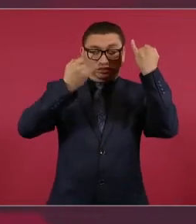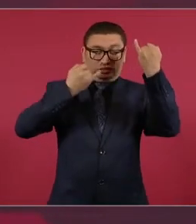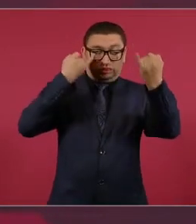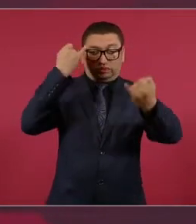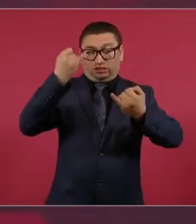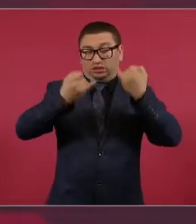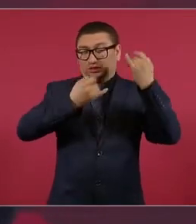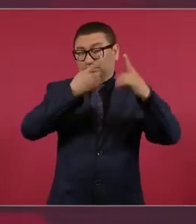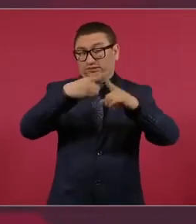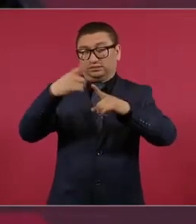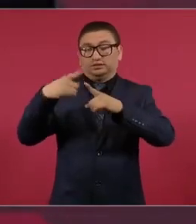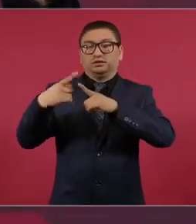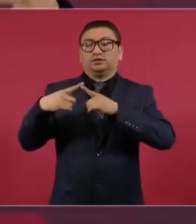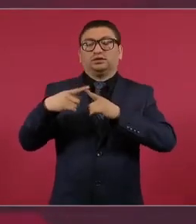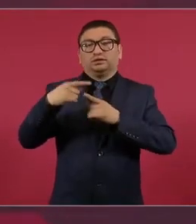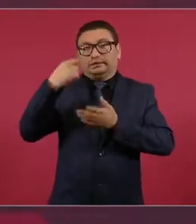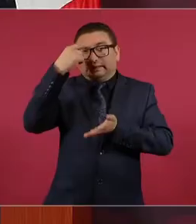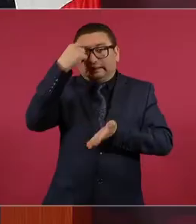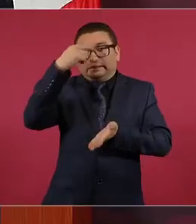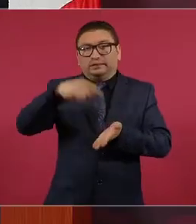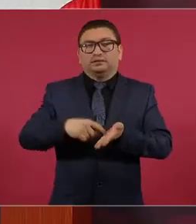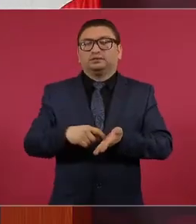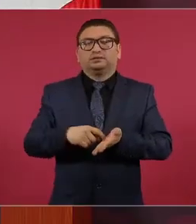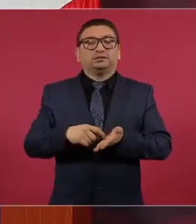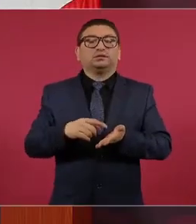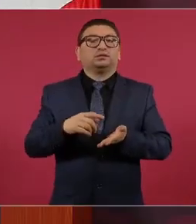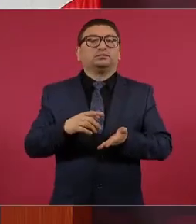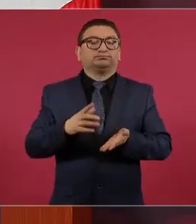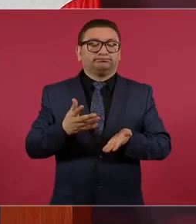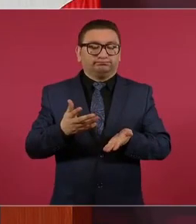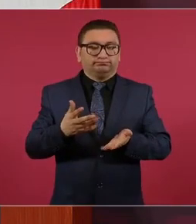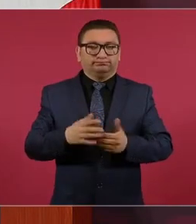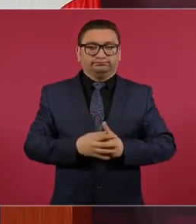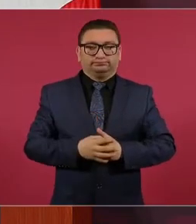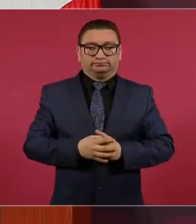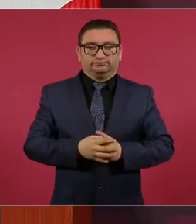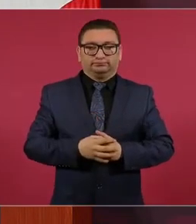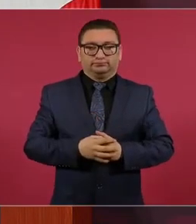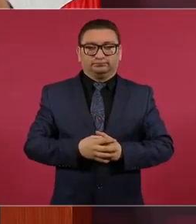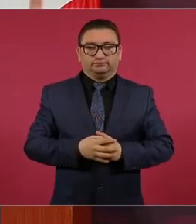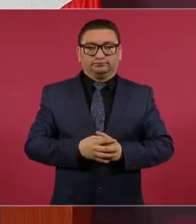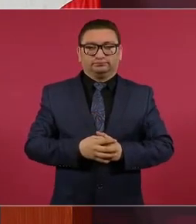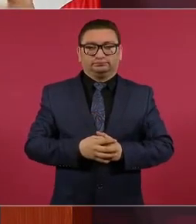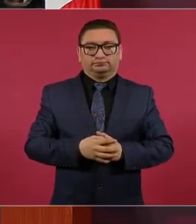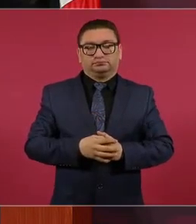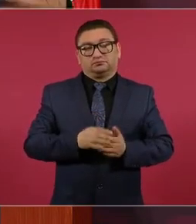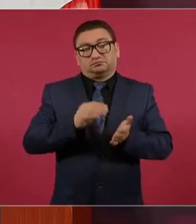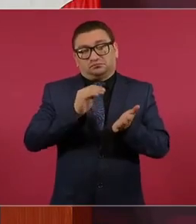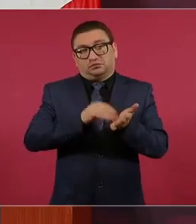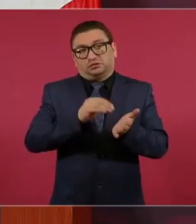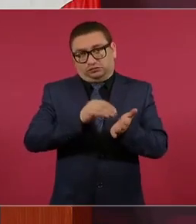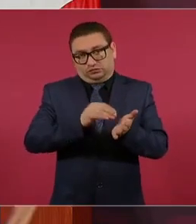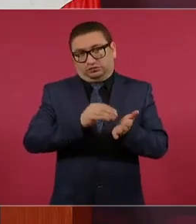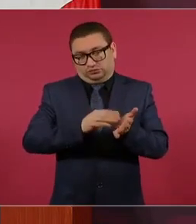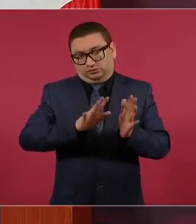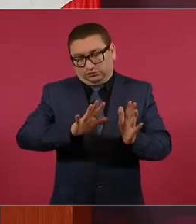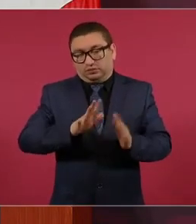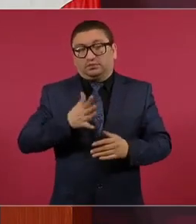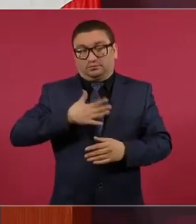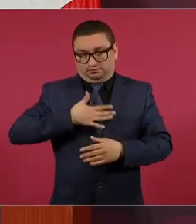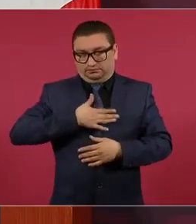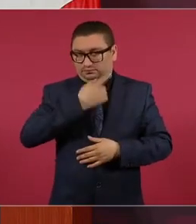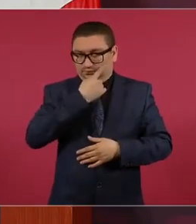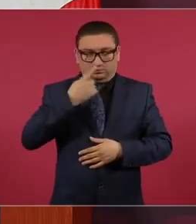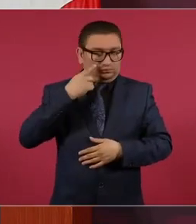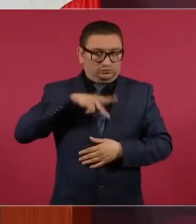especulación de que todavía Ese es mi punto de vista